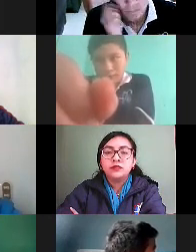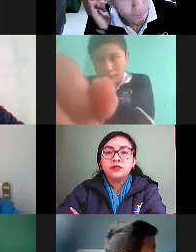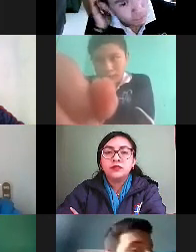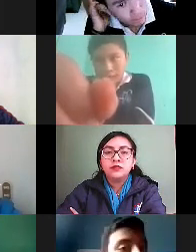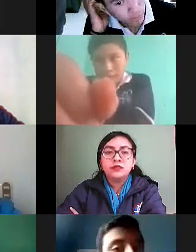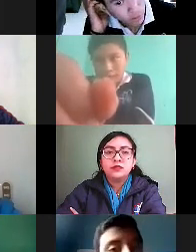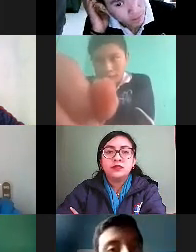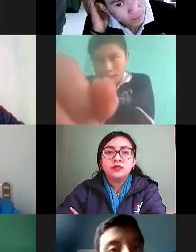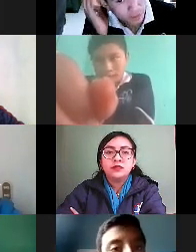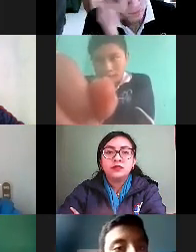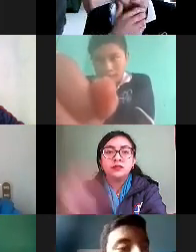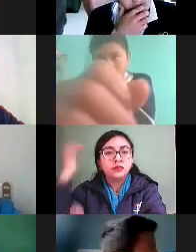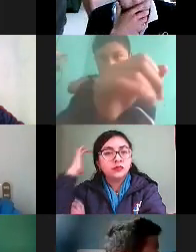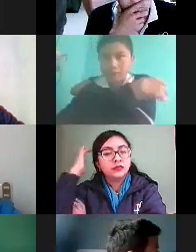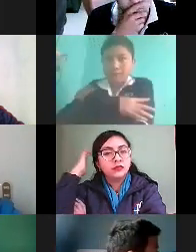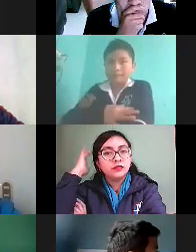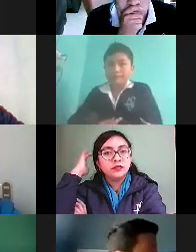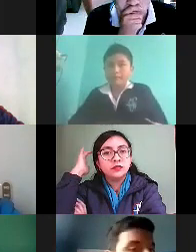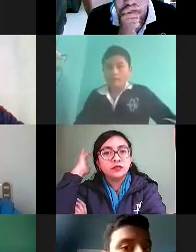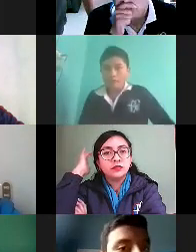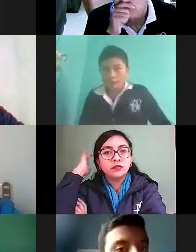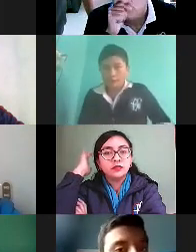a la escuela en la ciudad de Guatemala.